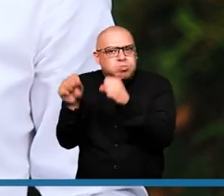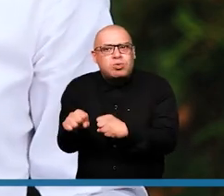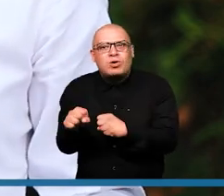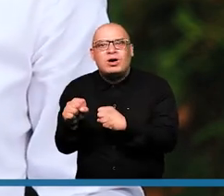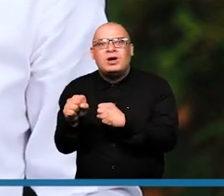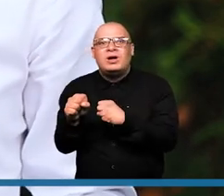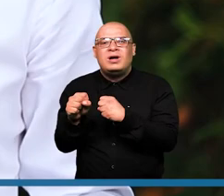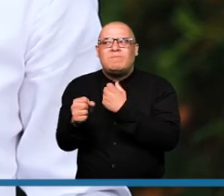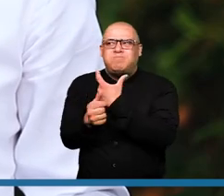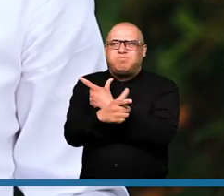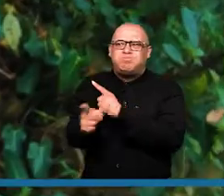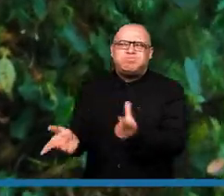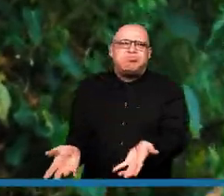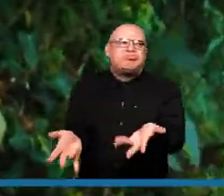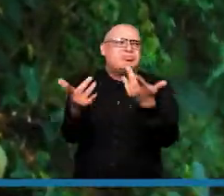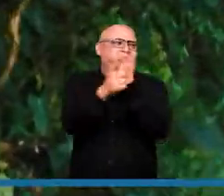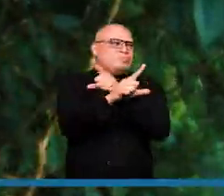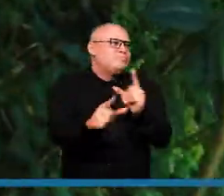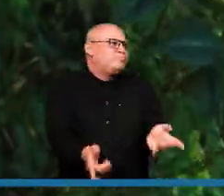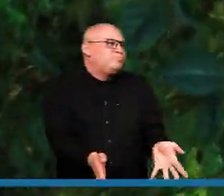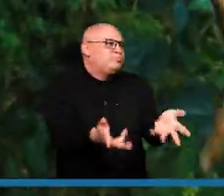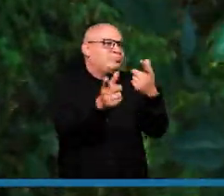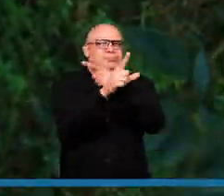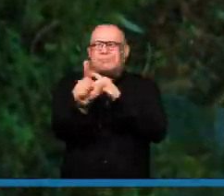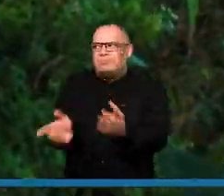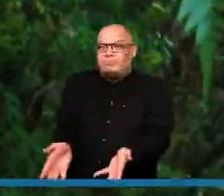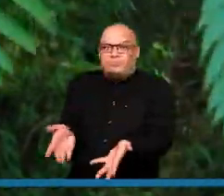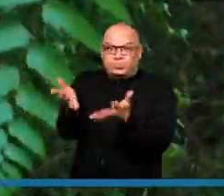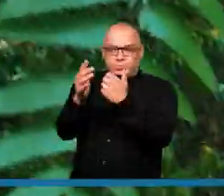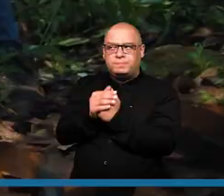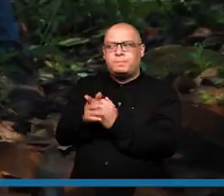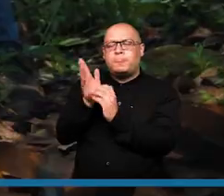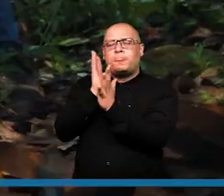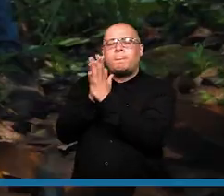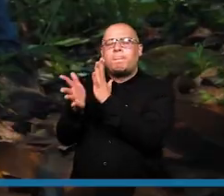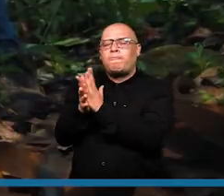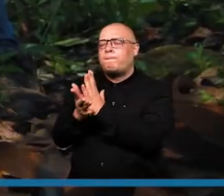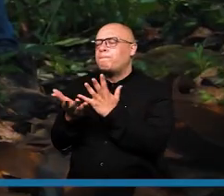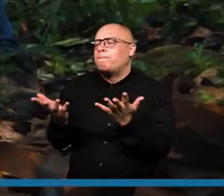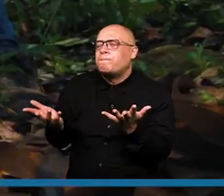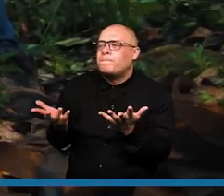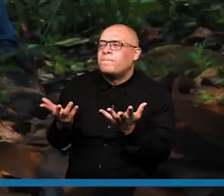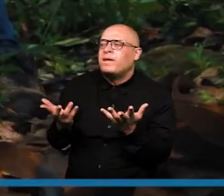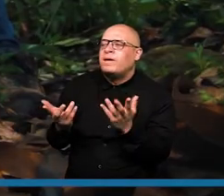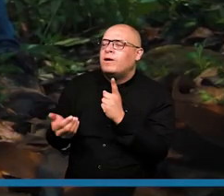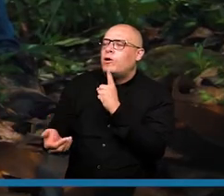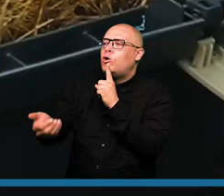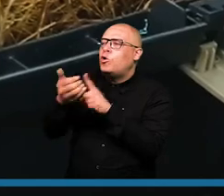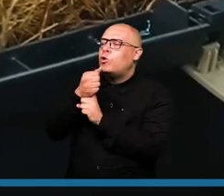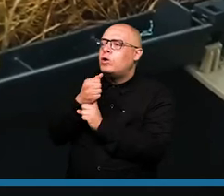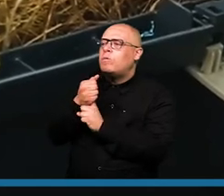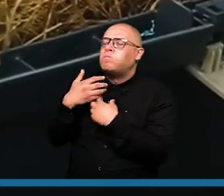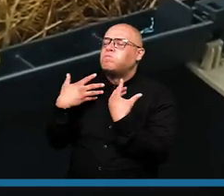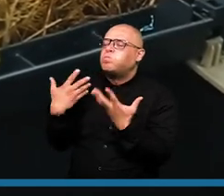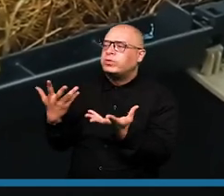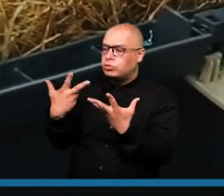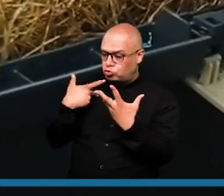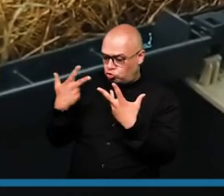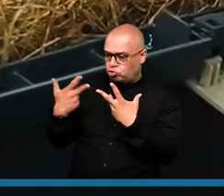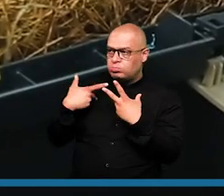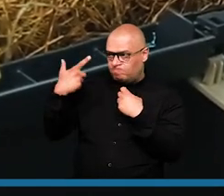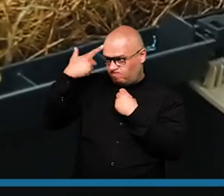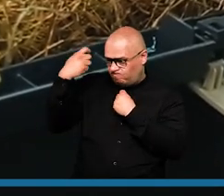muchísimas liberaciones en este espacio y queremos que ellos nos cuenten principalmente qué se ha logrado precisamente en este trabajo articulado